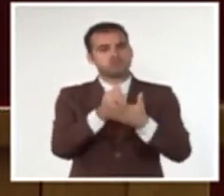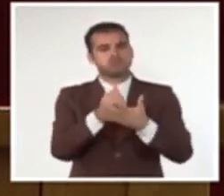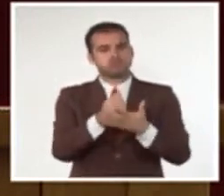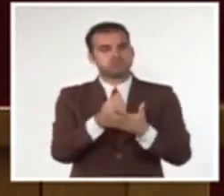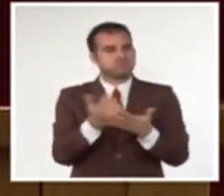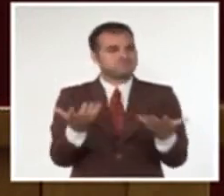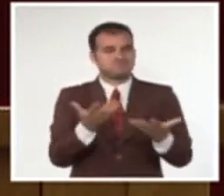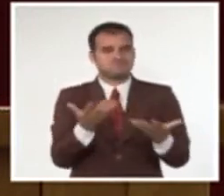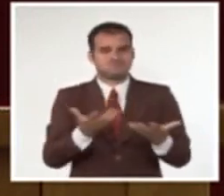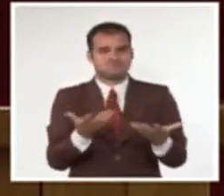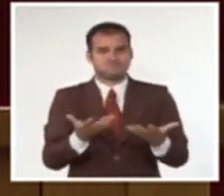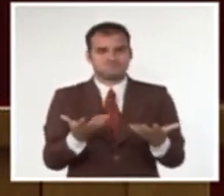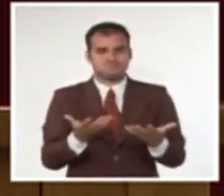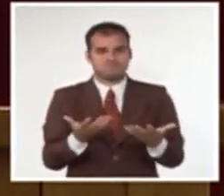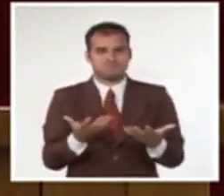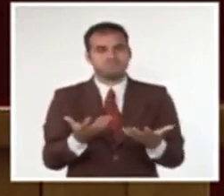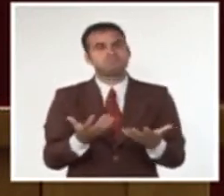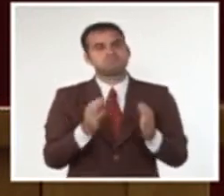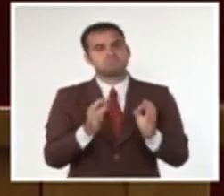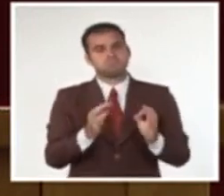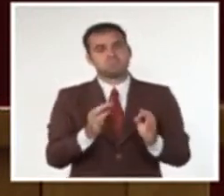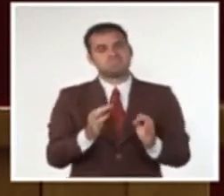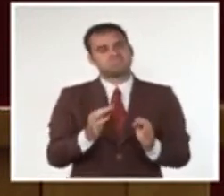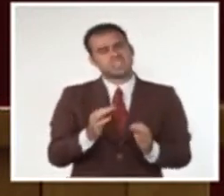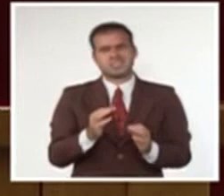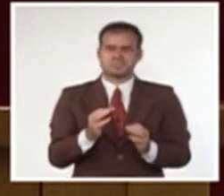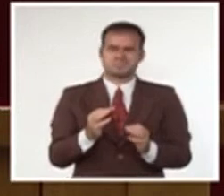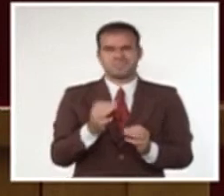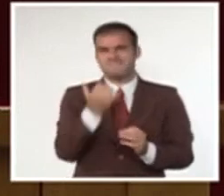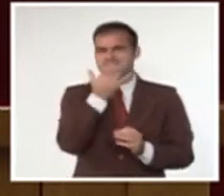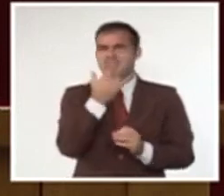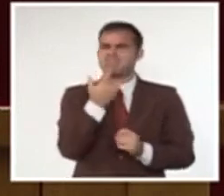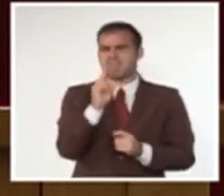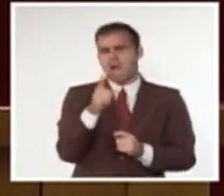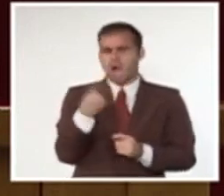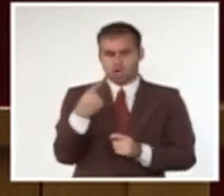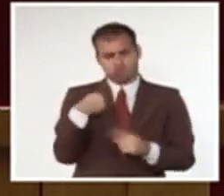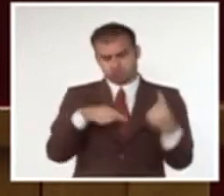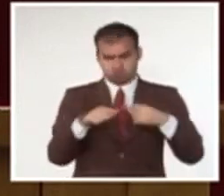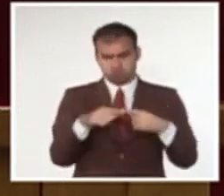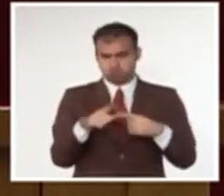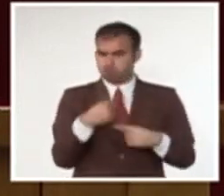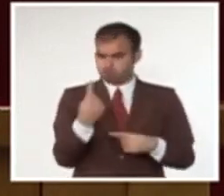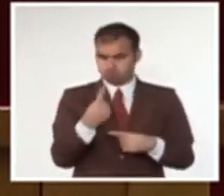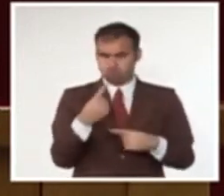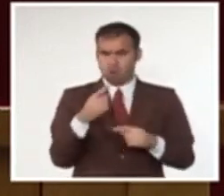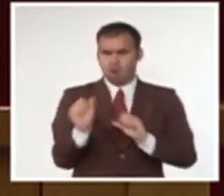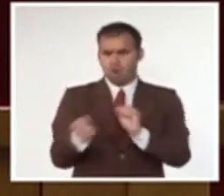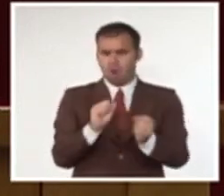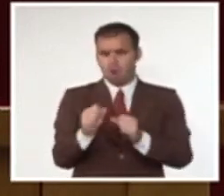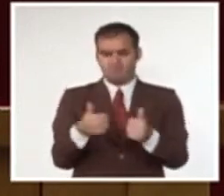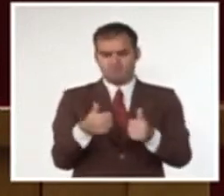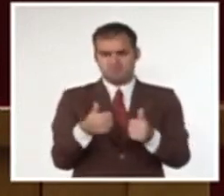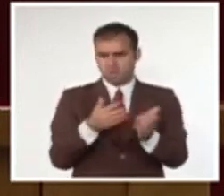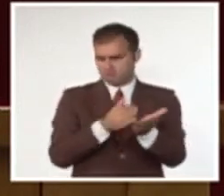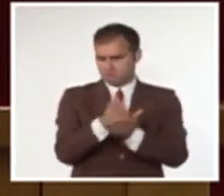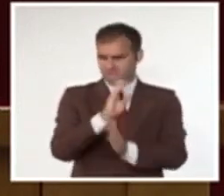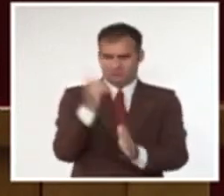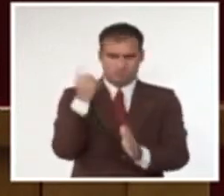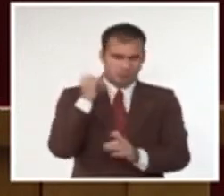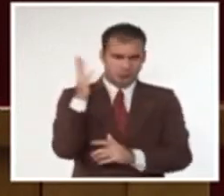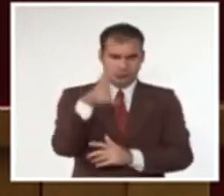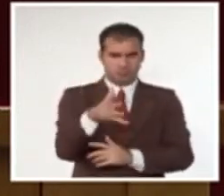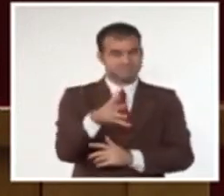añora. Sería un error creer que los buenos números de la pandemia que ahora tenemos durarán para siempre si no actuamos